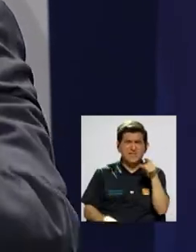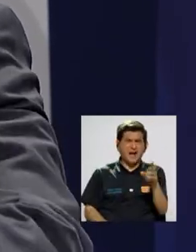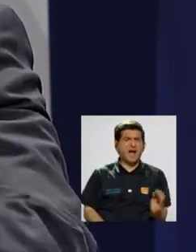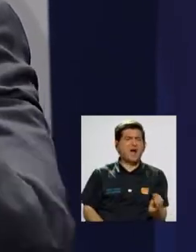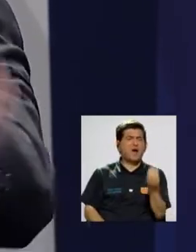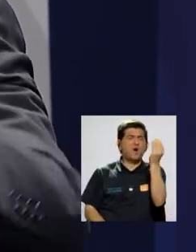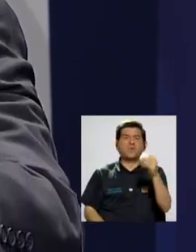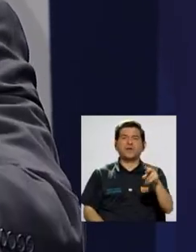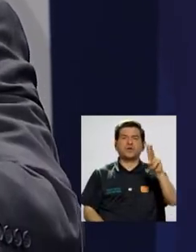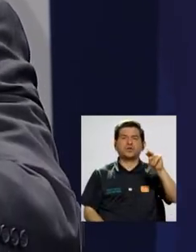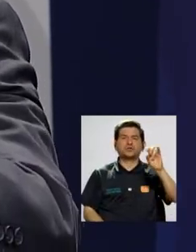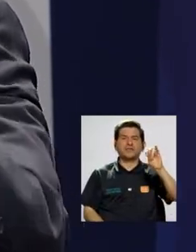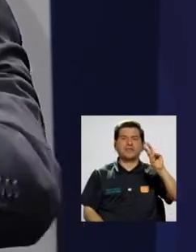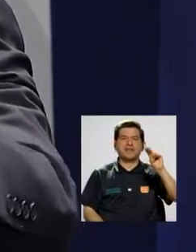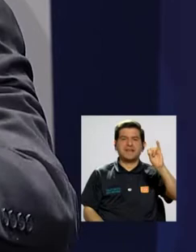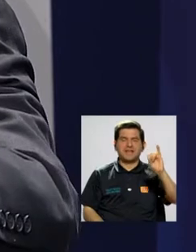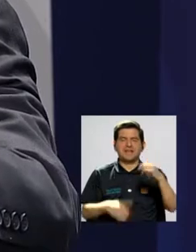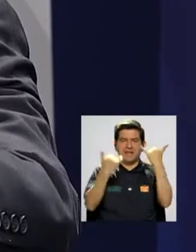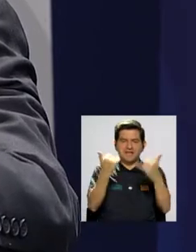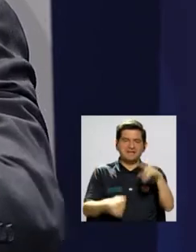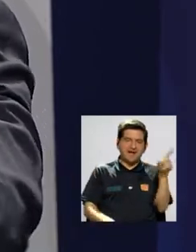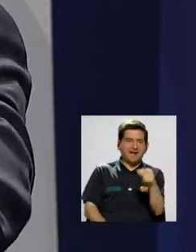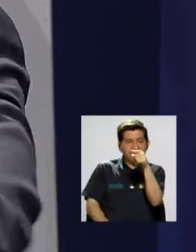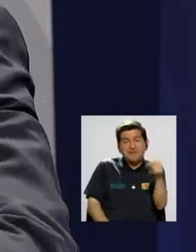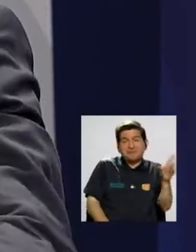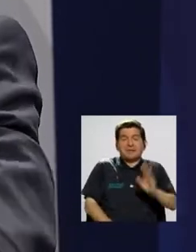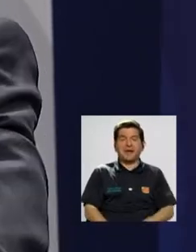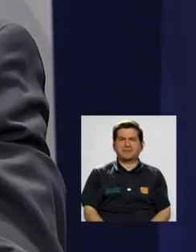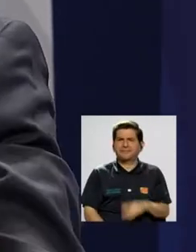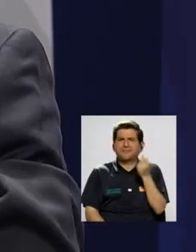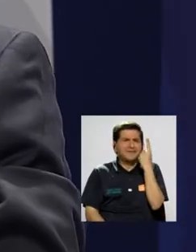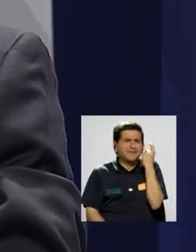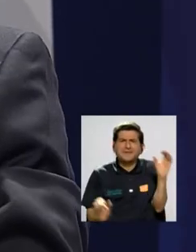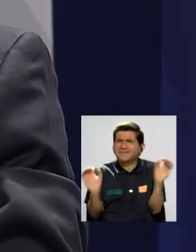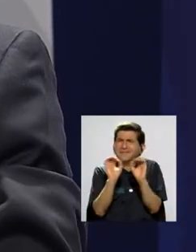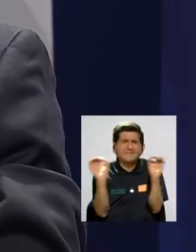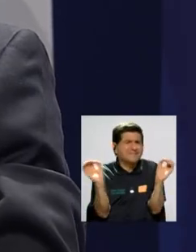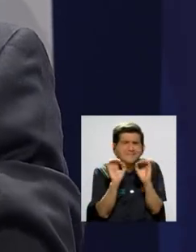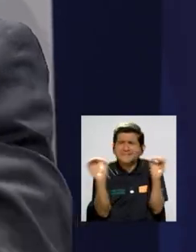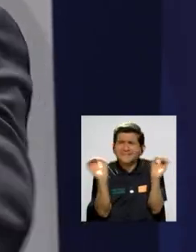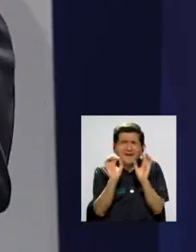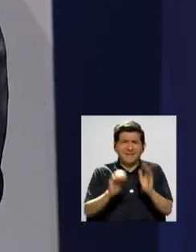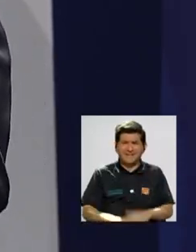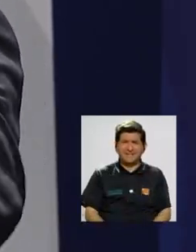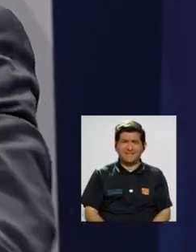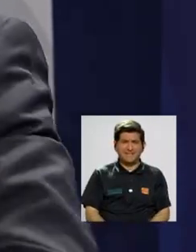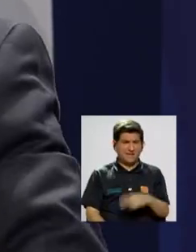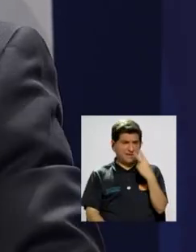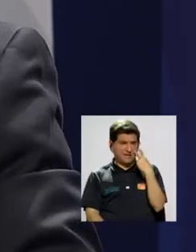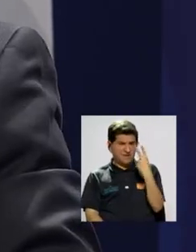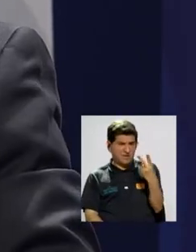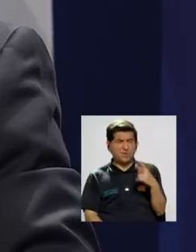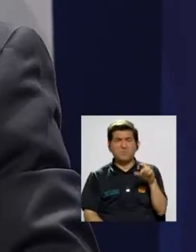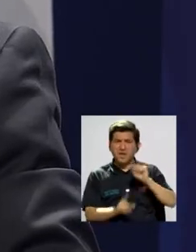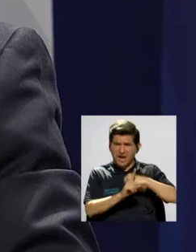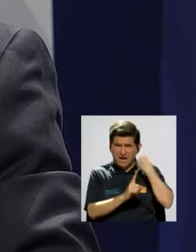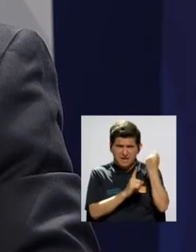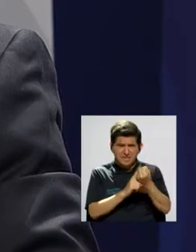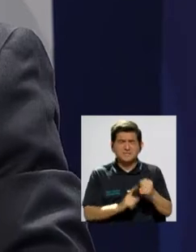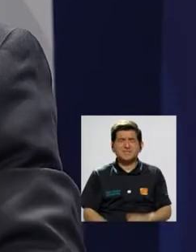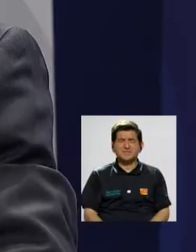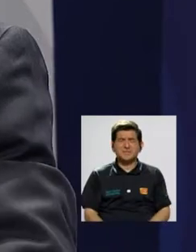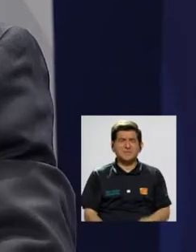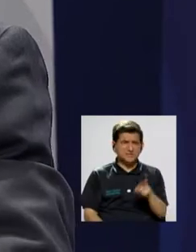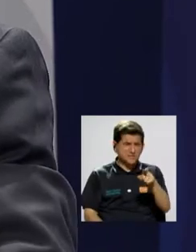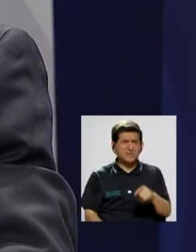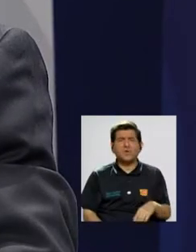son los ninis. Entonces ya montamos un descalificador y no entendemos nada. Así es. Porque no los vemos en sus condiciones efectivas, ¿verdad?